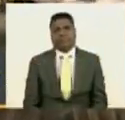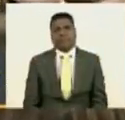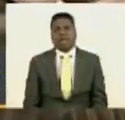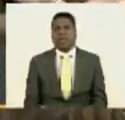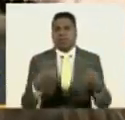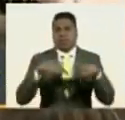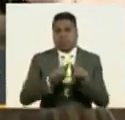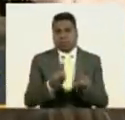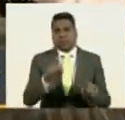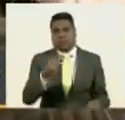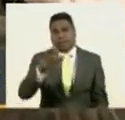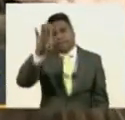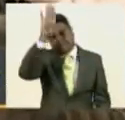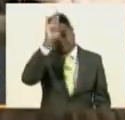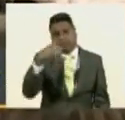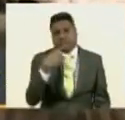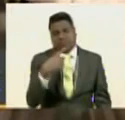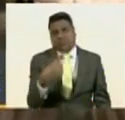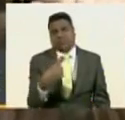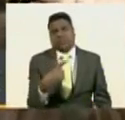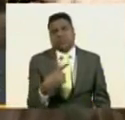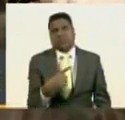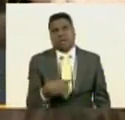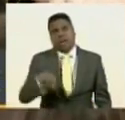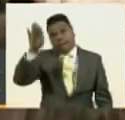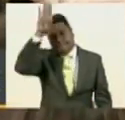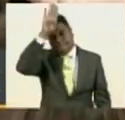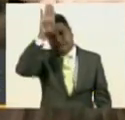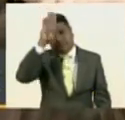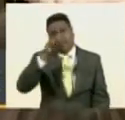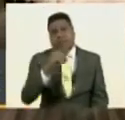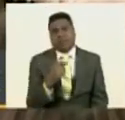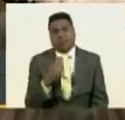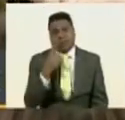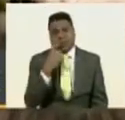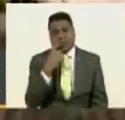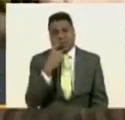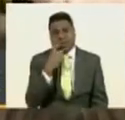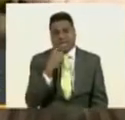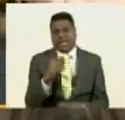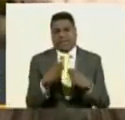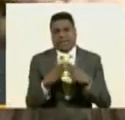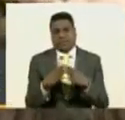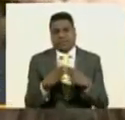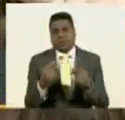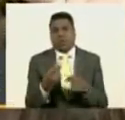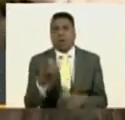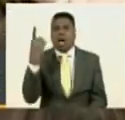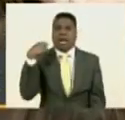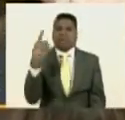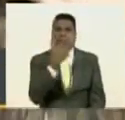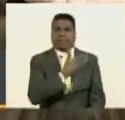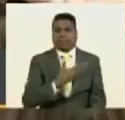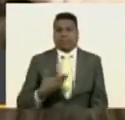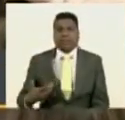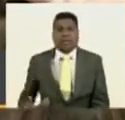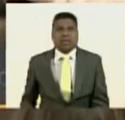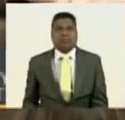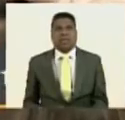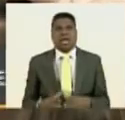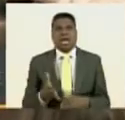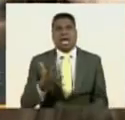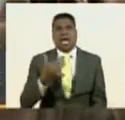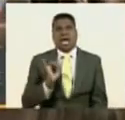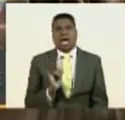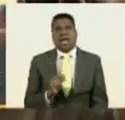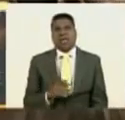Juan Pablo II, con el representante, perdón, del Papa Francisco y con los expresidentes. Hay una hoja de ruta que nos lleva